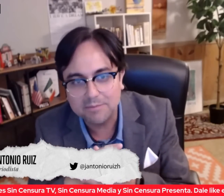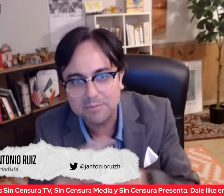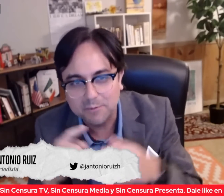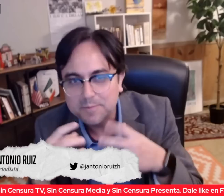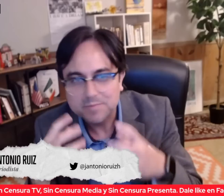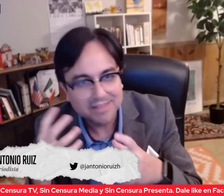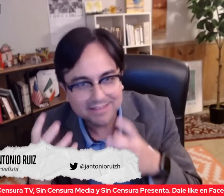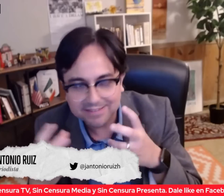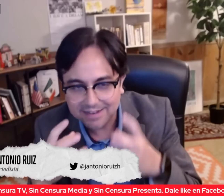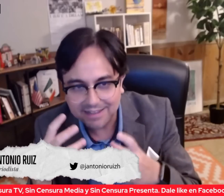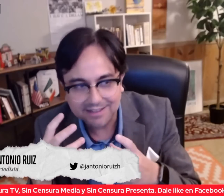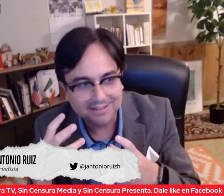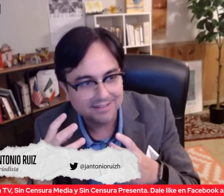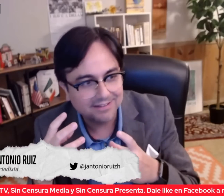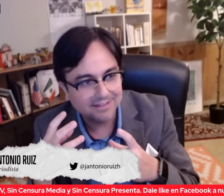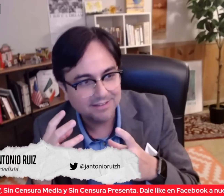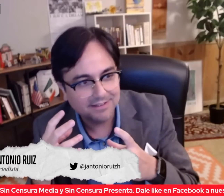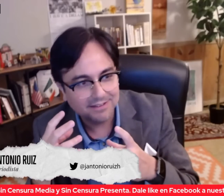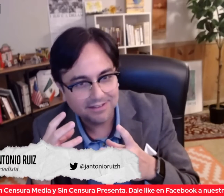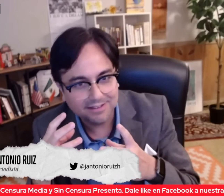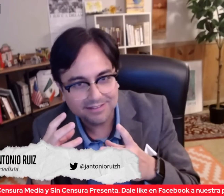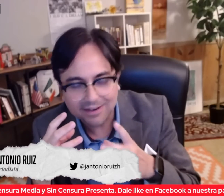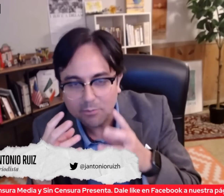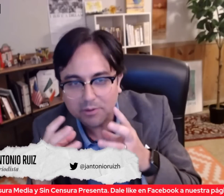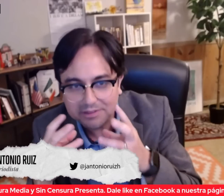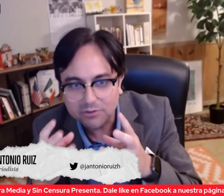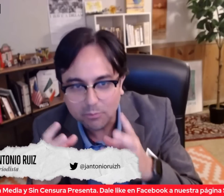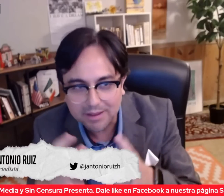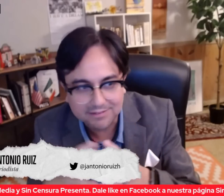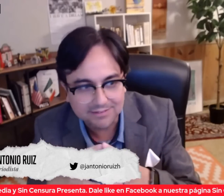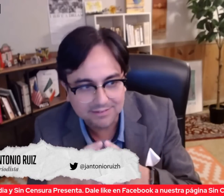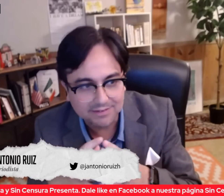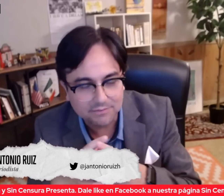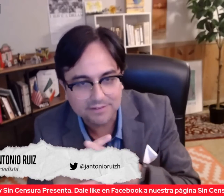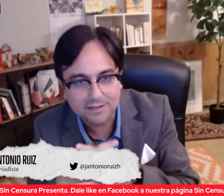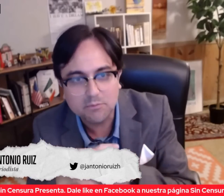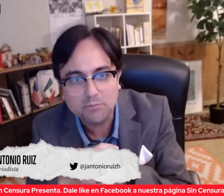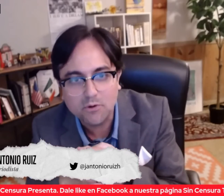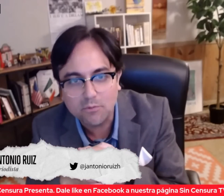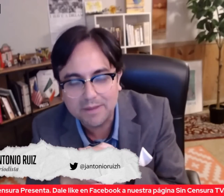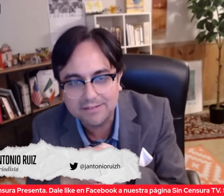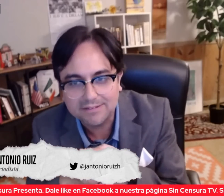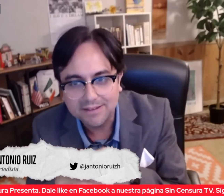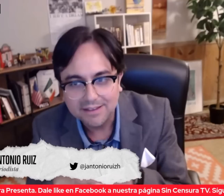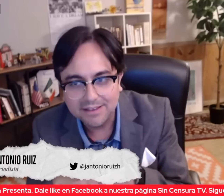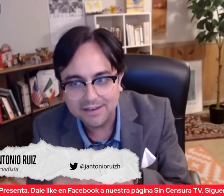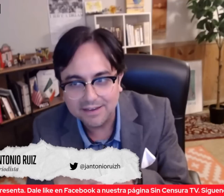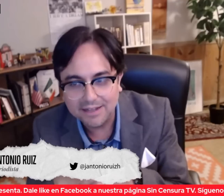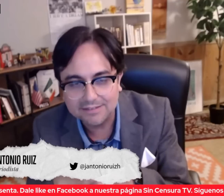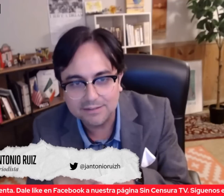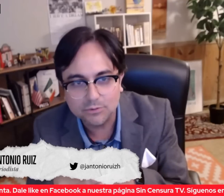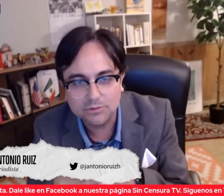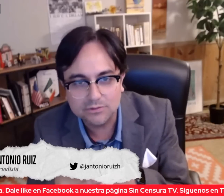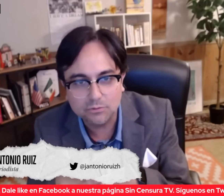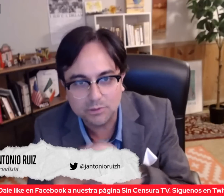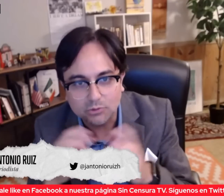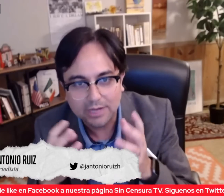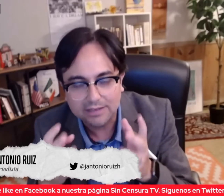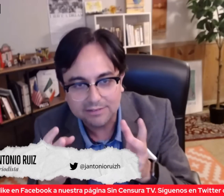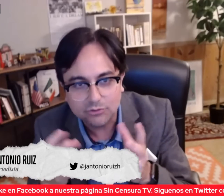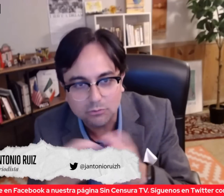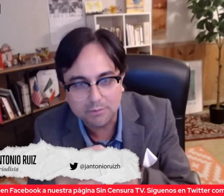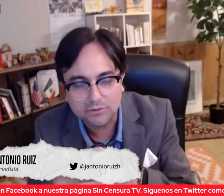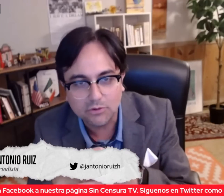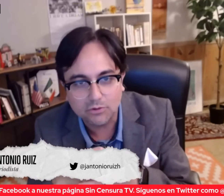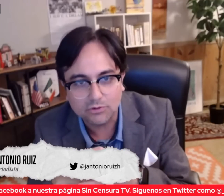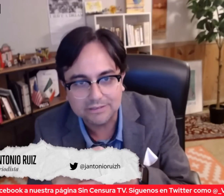querido Jaime, pero quisiera entrarle un poquitito más, enfrascarme un poco más en la actitud de estos